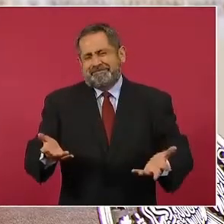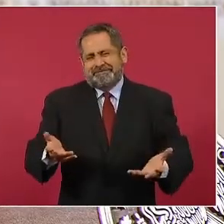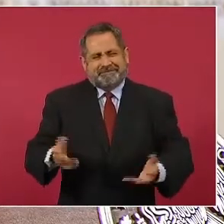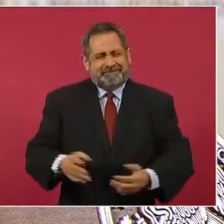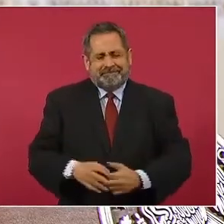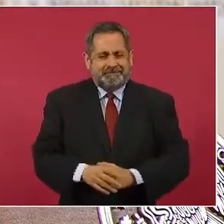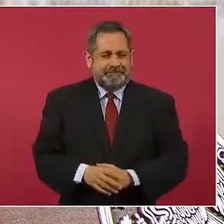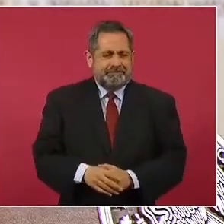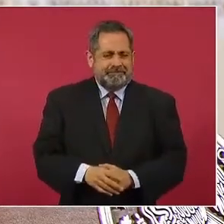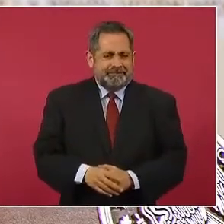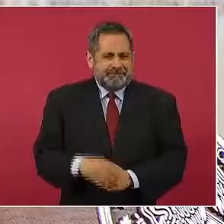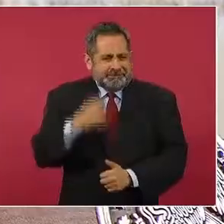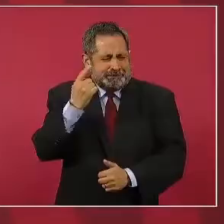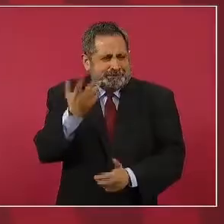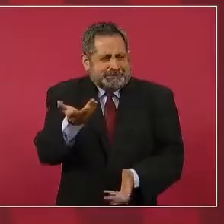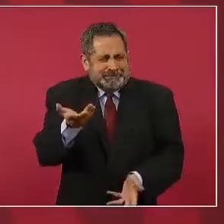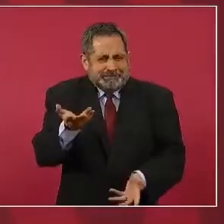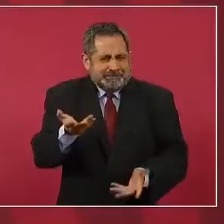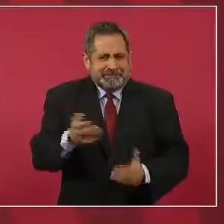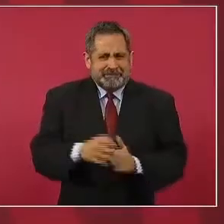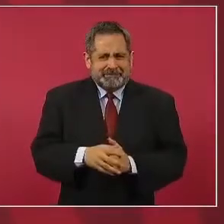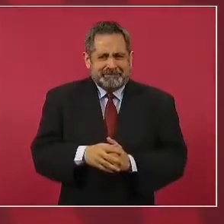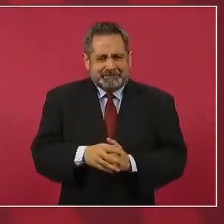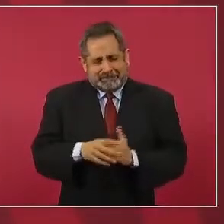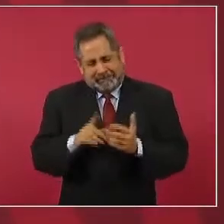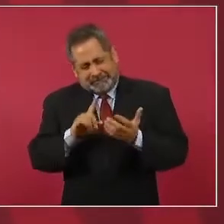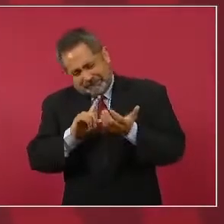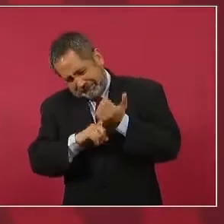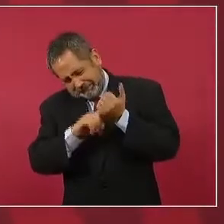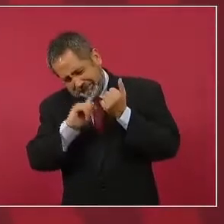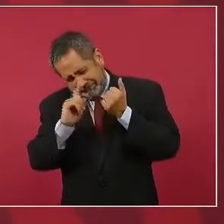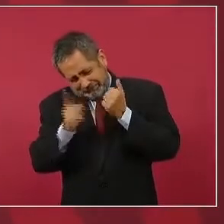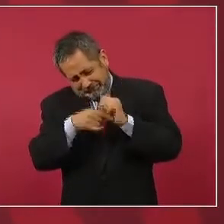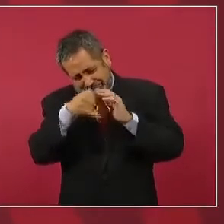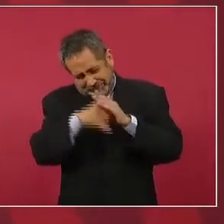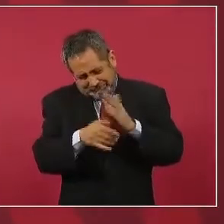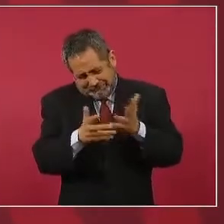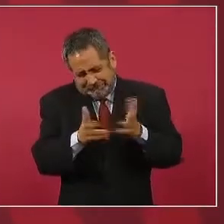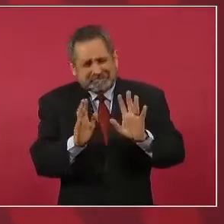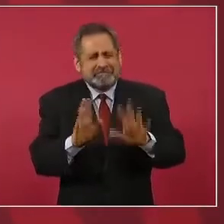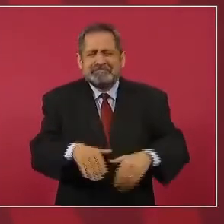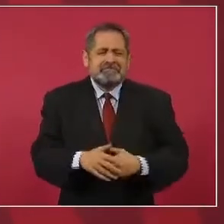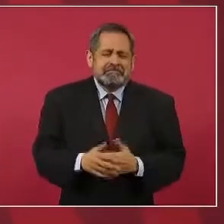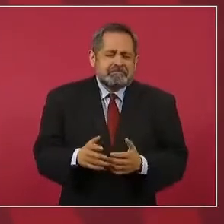Si no quieren que yo me vaya, pues van a decir no.